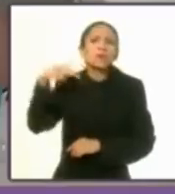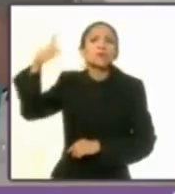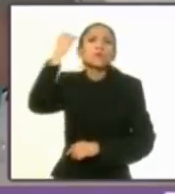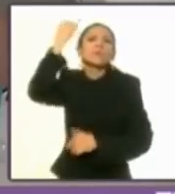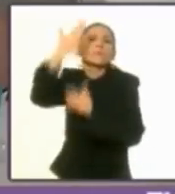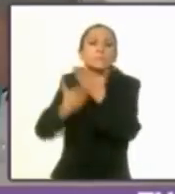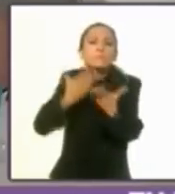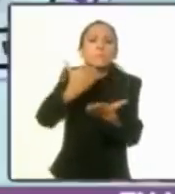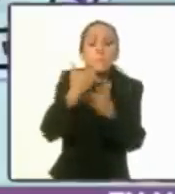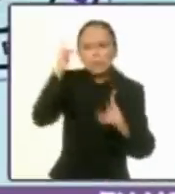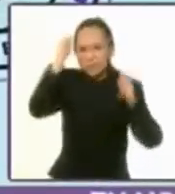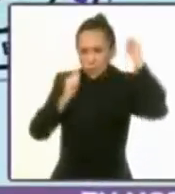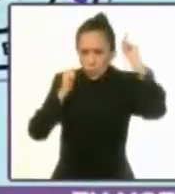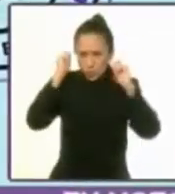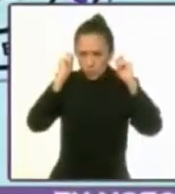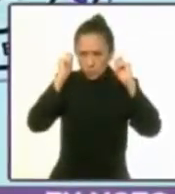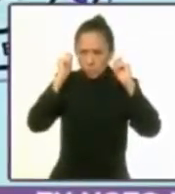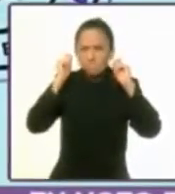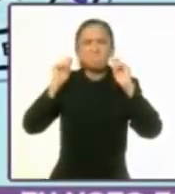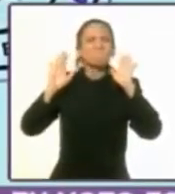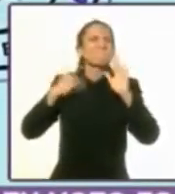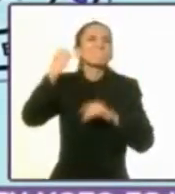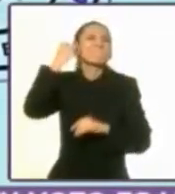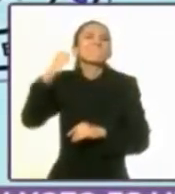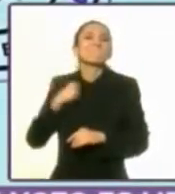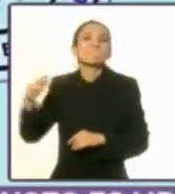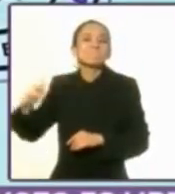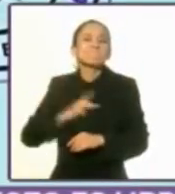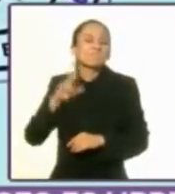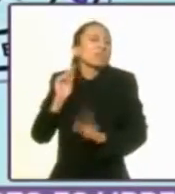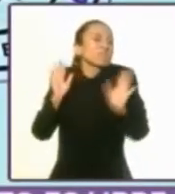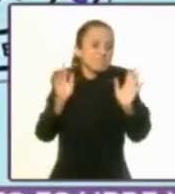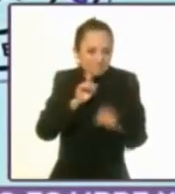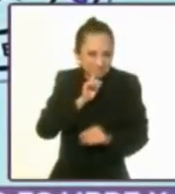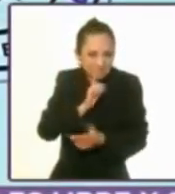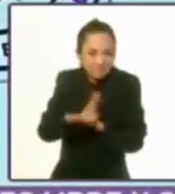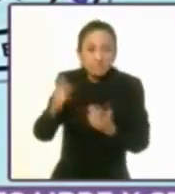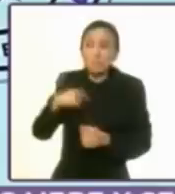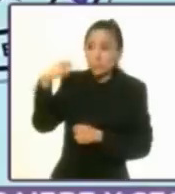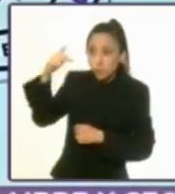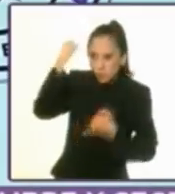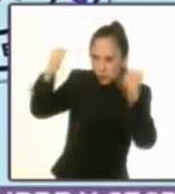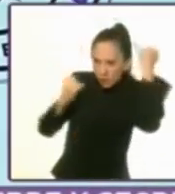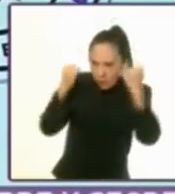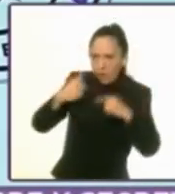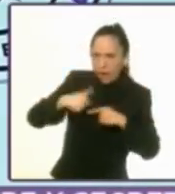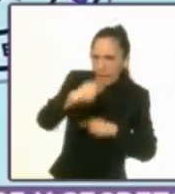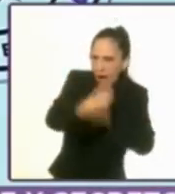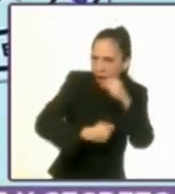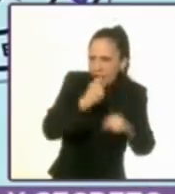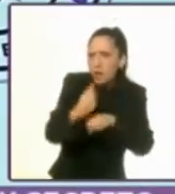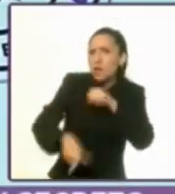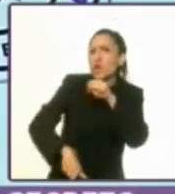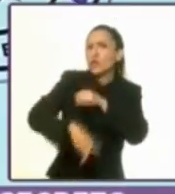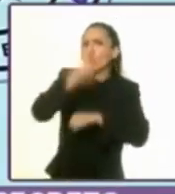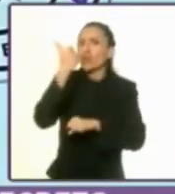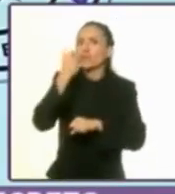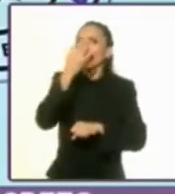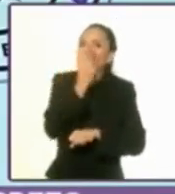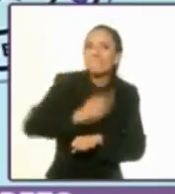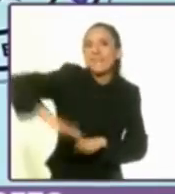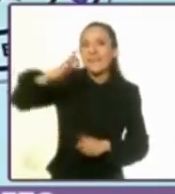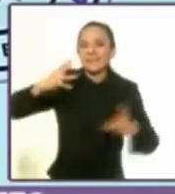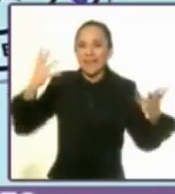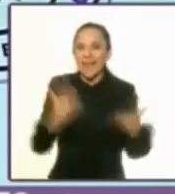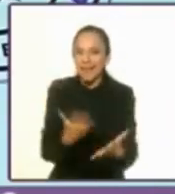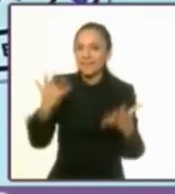no es la mía la capturó y me encanta su idea de los 12 festivales le agrego a la mía vamos por